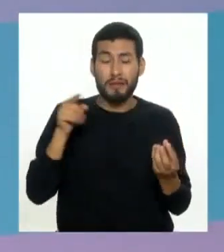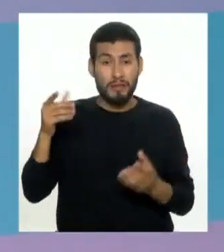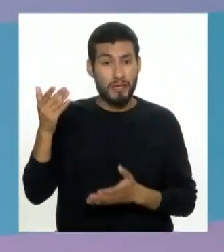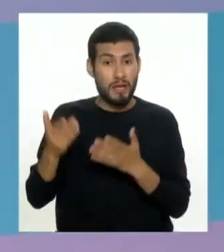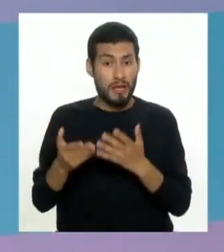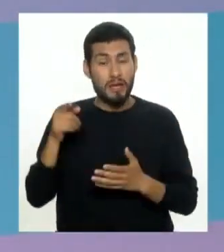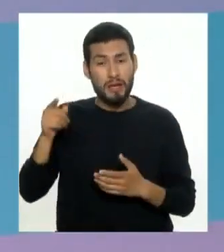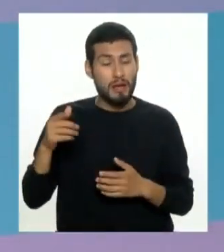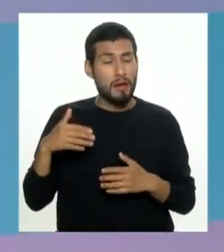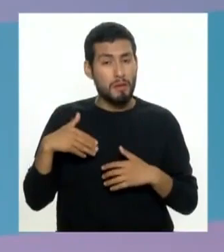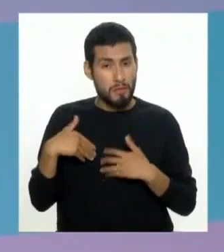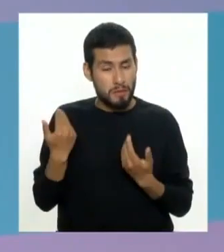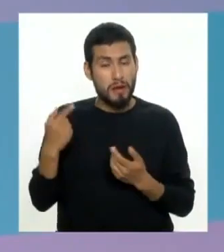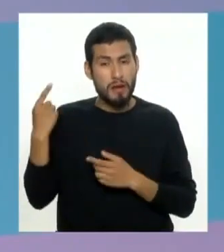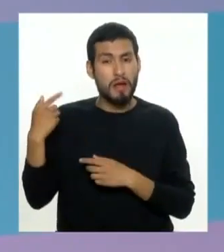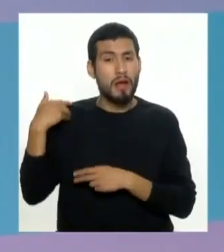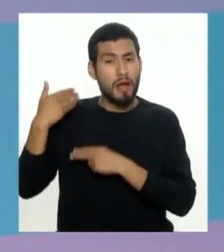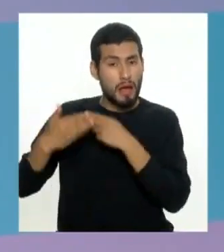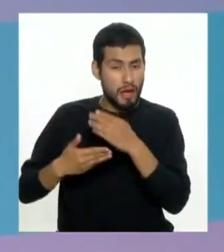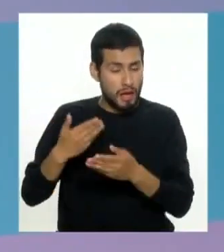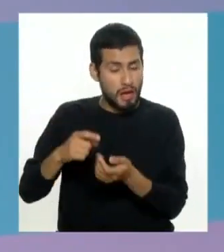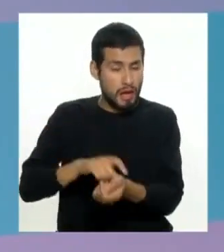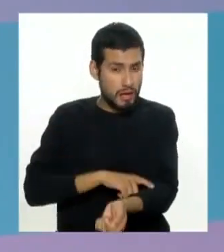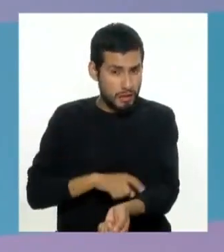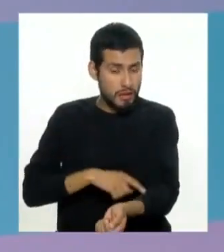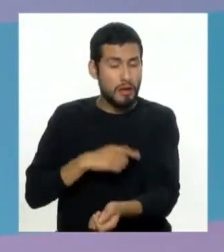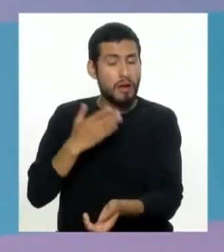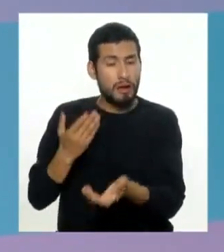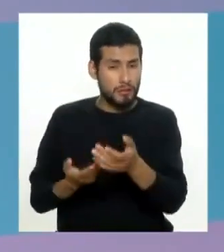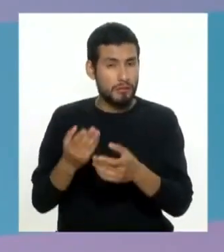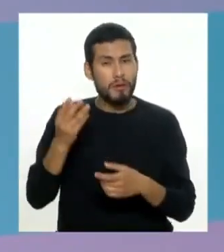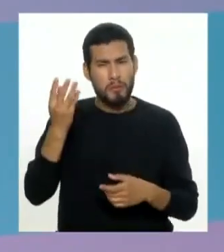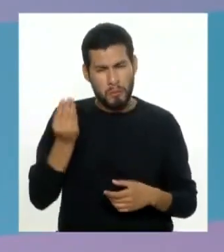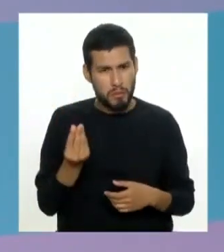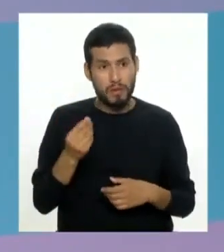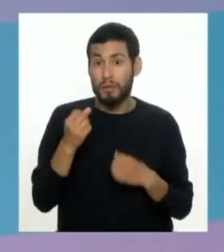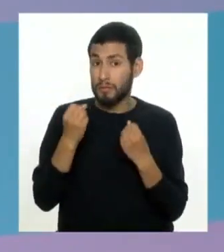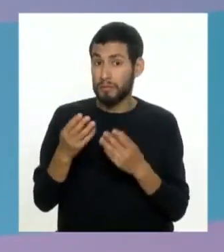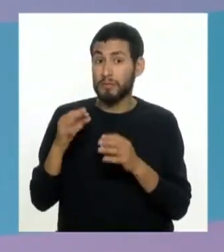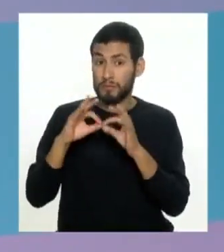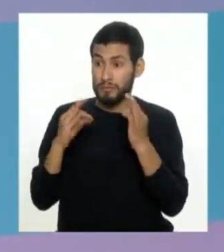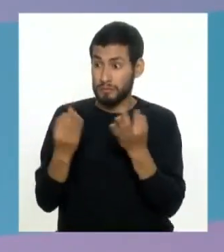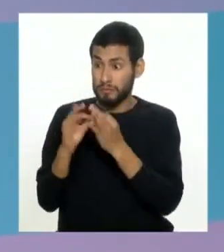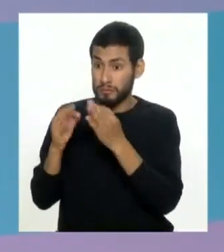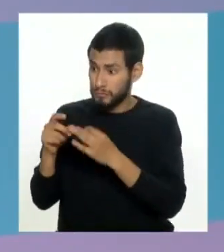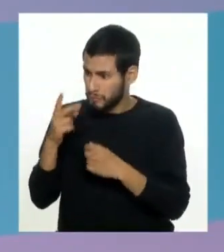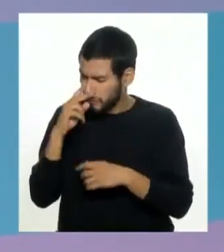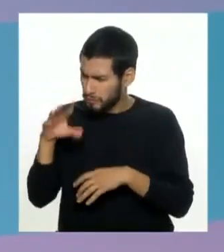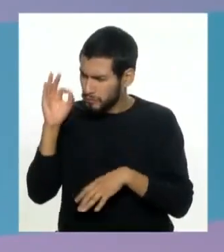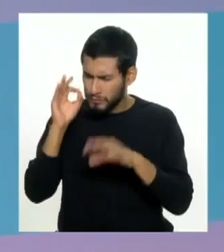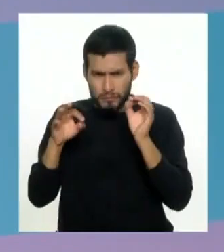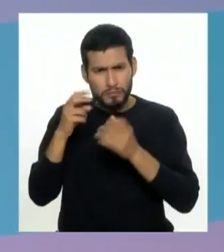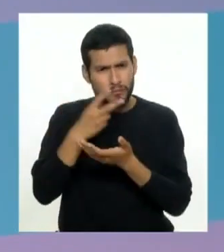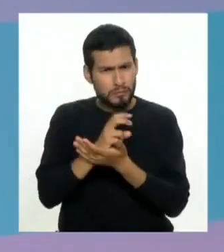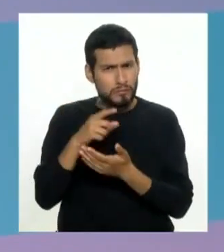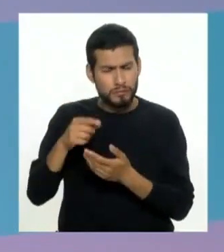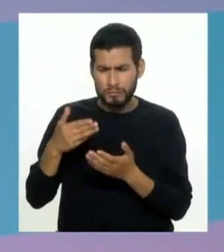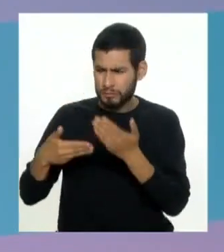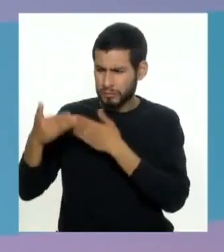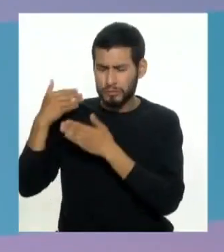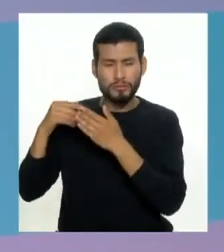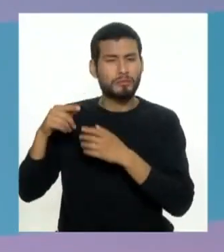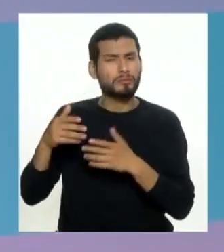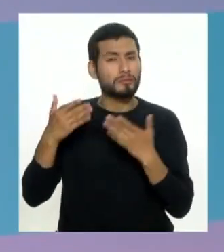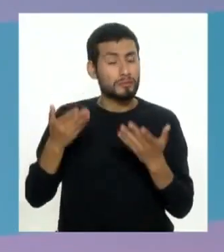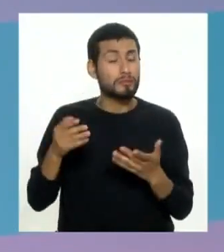Martín tiene una epilepsia de predisposición genética. Cuando varias personas en una familia presentan epilepsia de predisposición genética, la